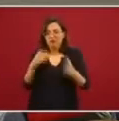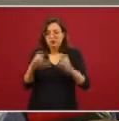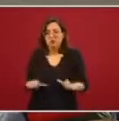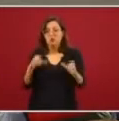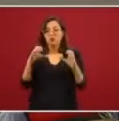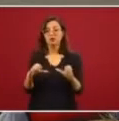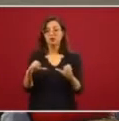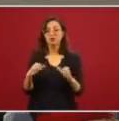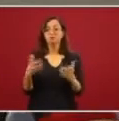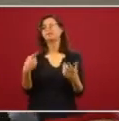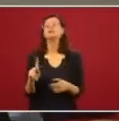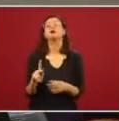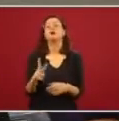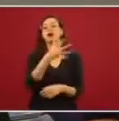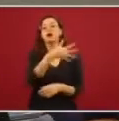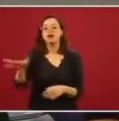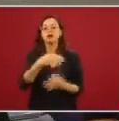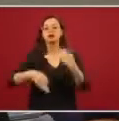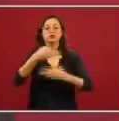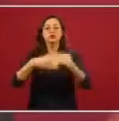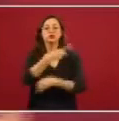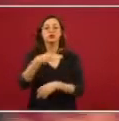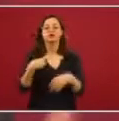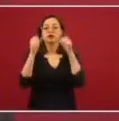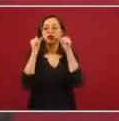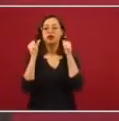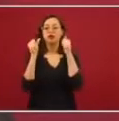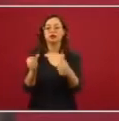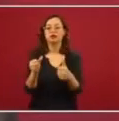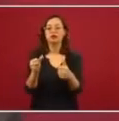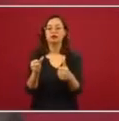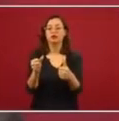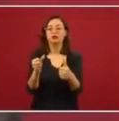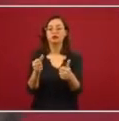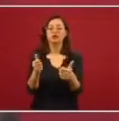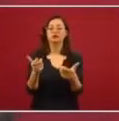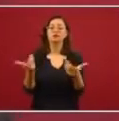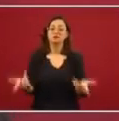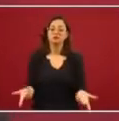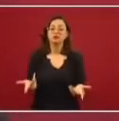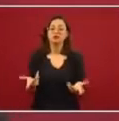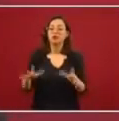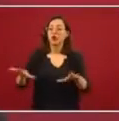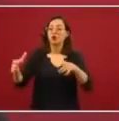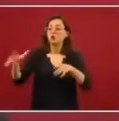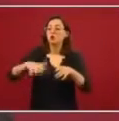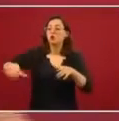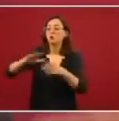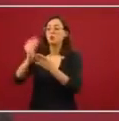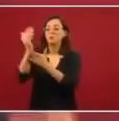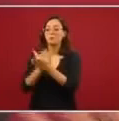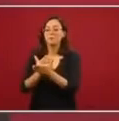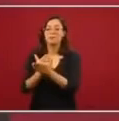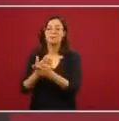salud pública son de carácter general la importancia de las medidas de mitigación comunitaria que